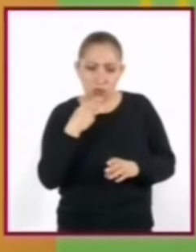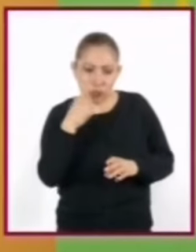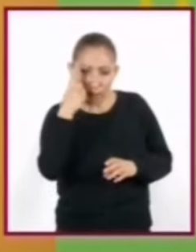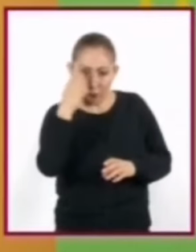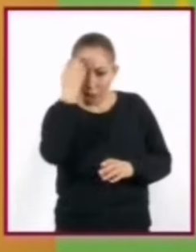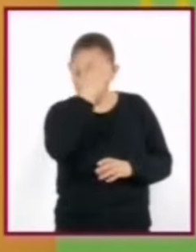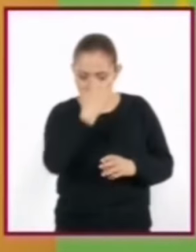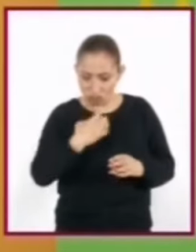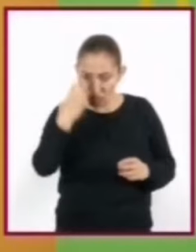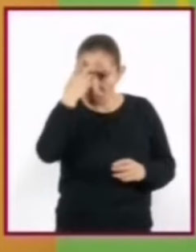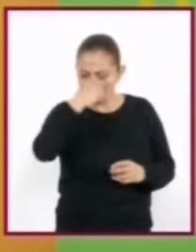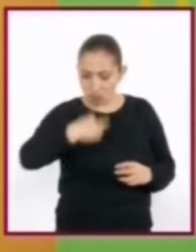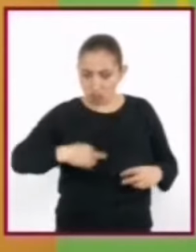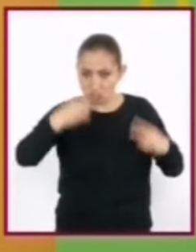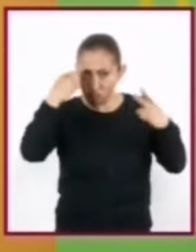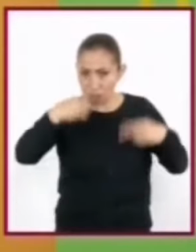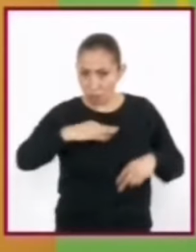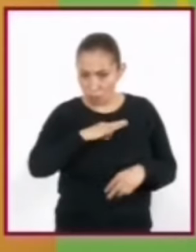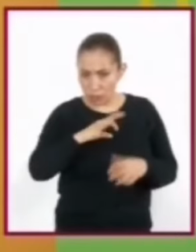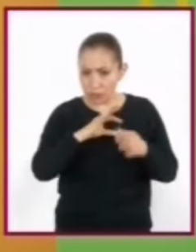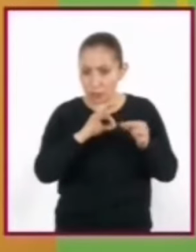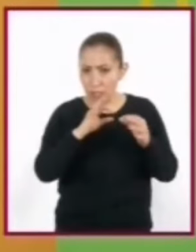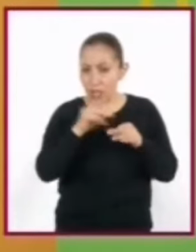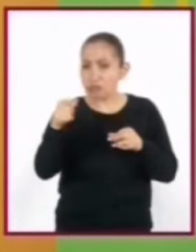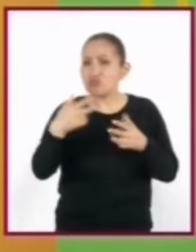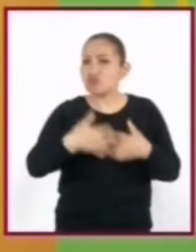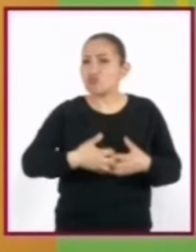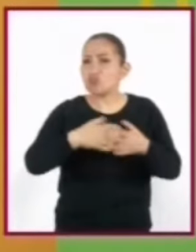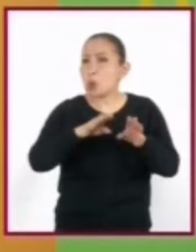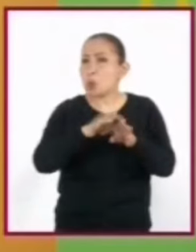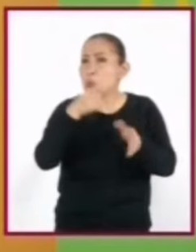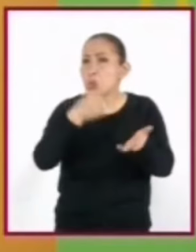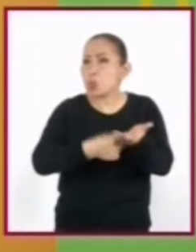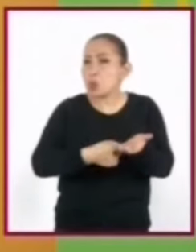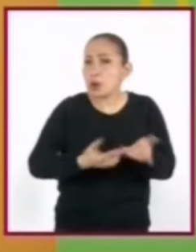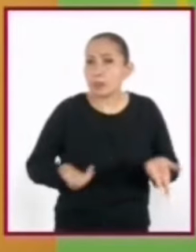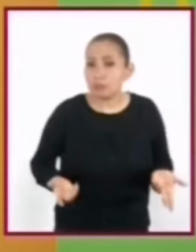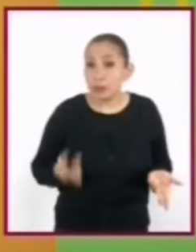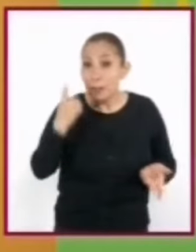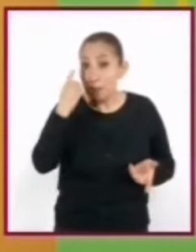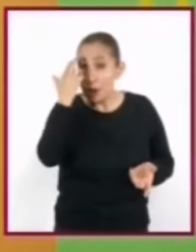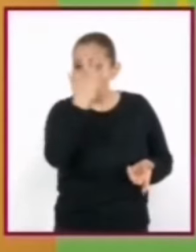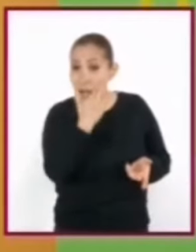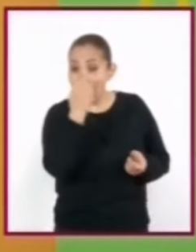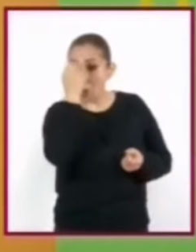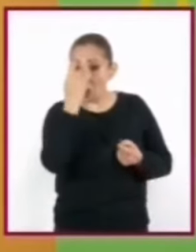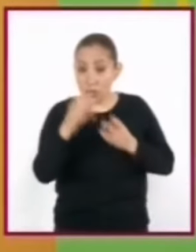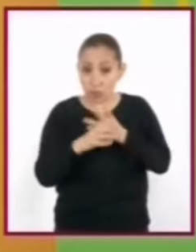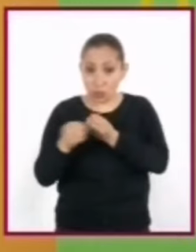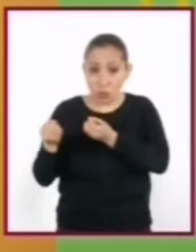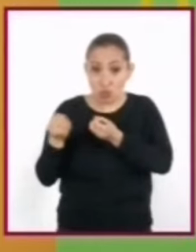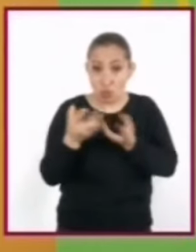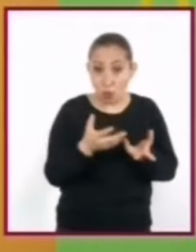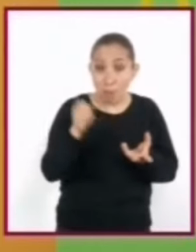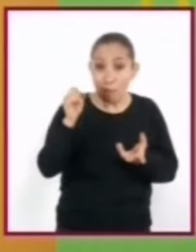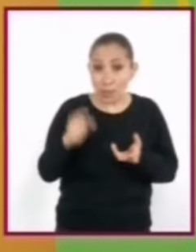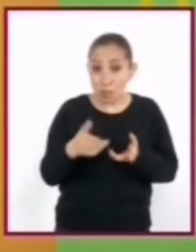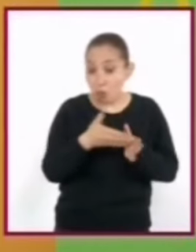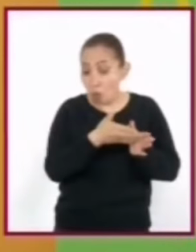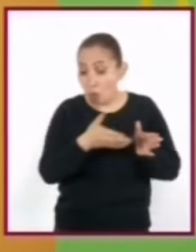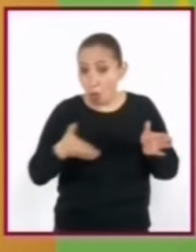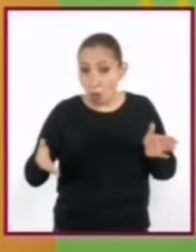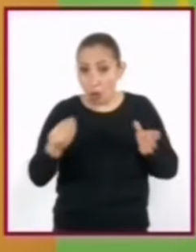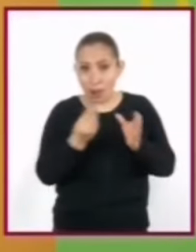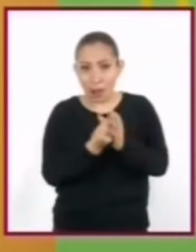para revisarlos? ¿Podrían describir su funcionamiento? Para revisar algunas aportaciones que se den a lo largo